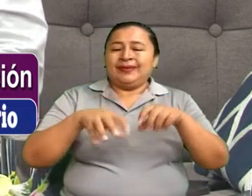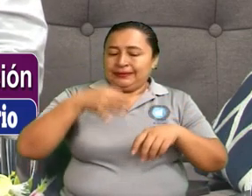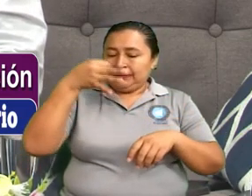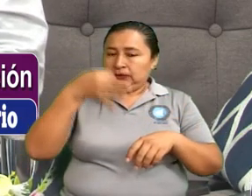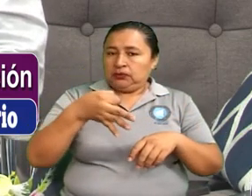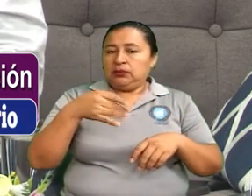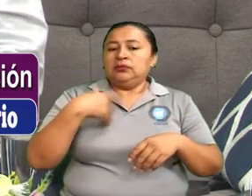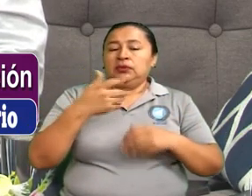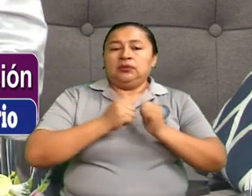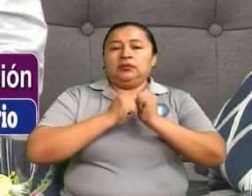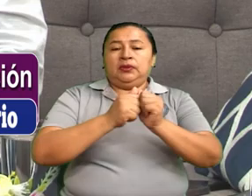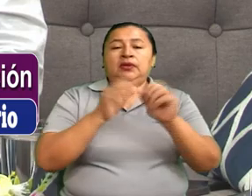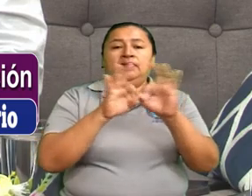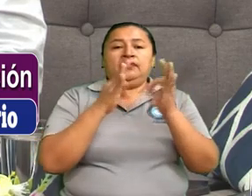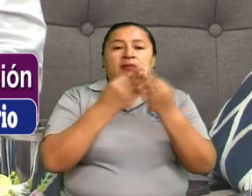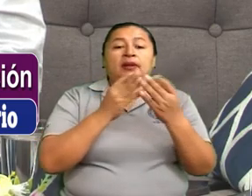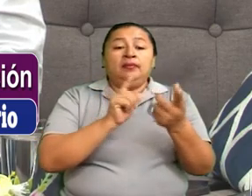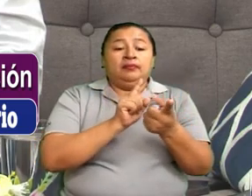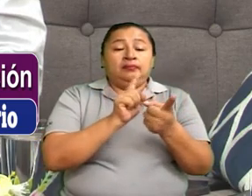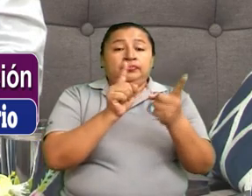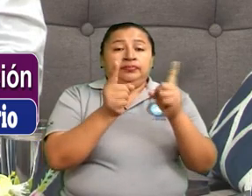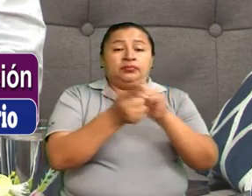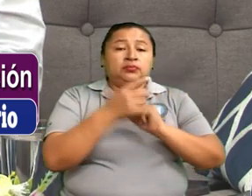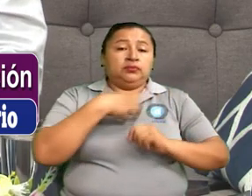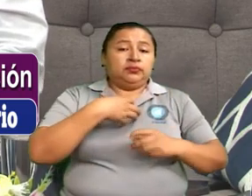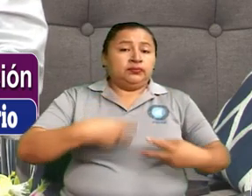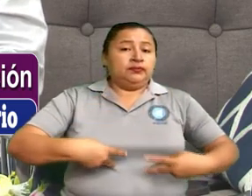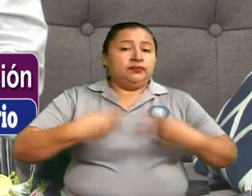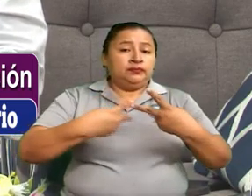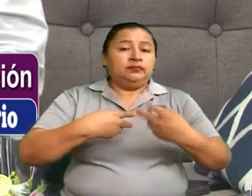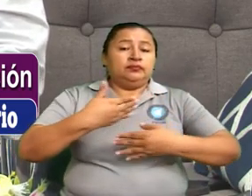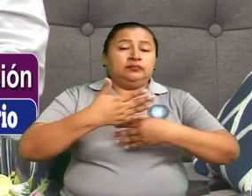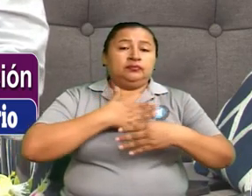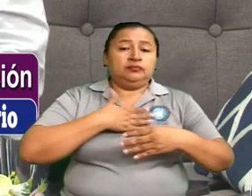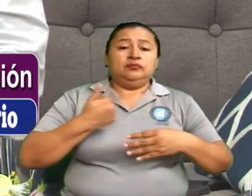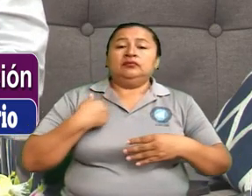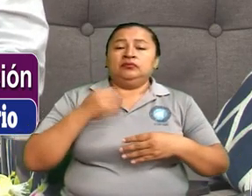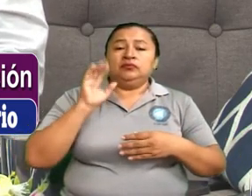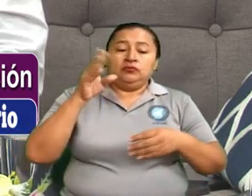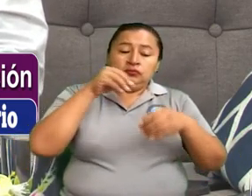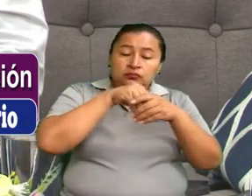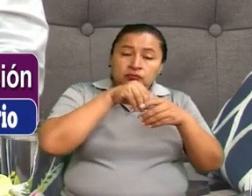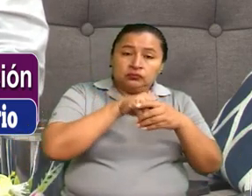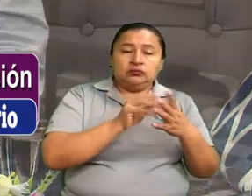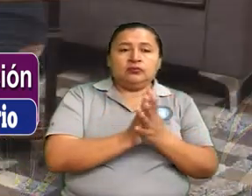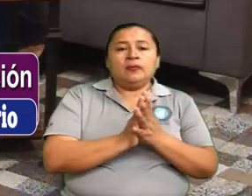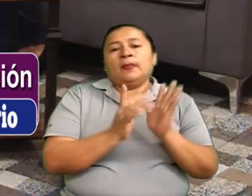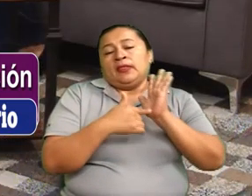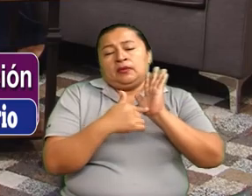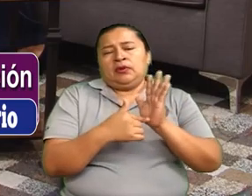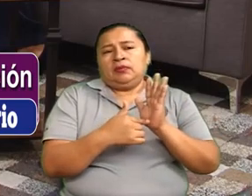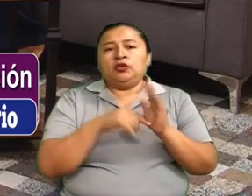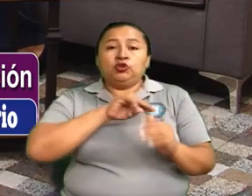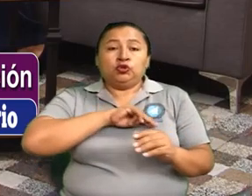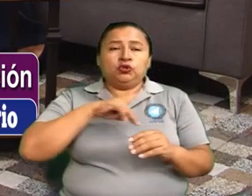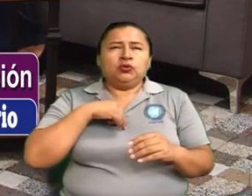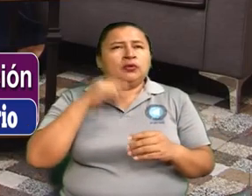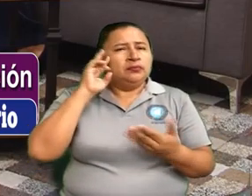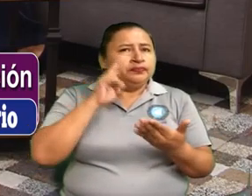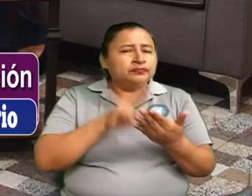de acompañar a las familias en la transformación de su vida, en el mejoramiento de sus ingresos. Por ejemplo, nosotros hacíamos un